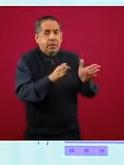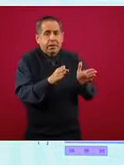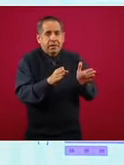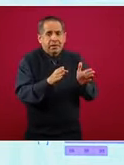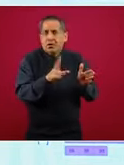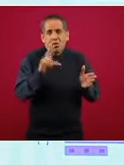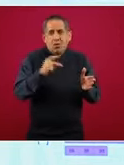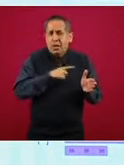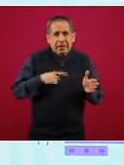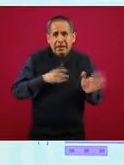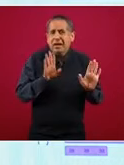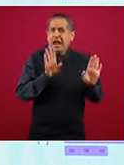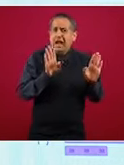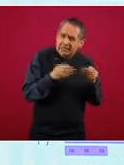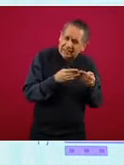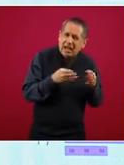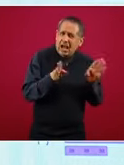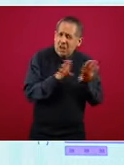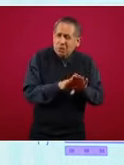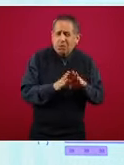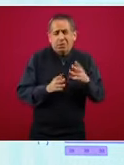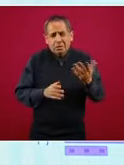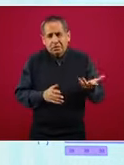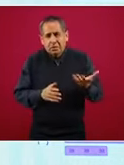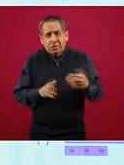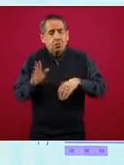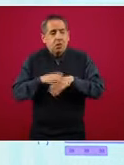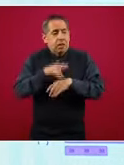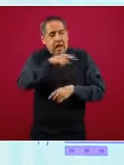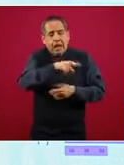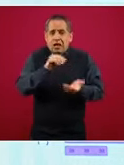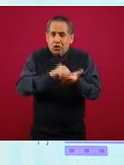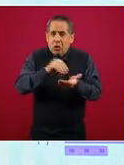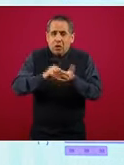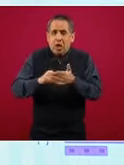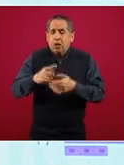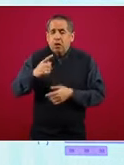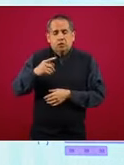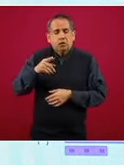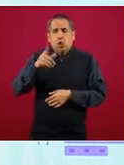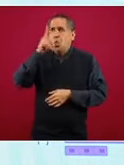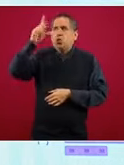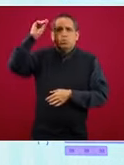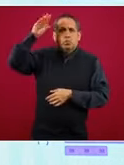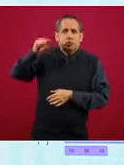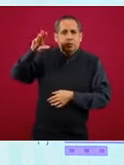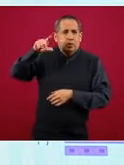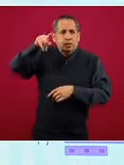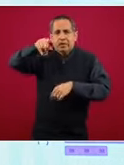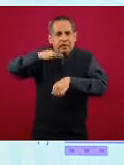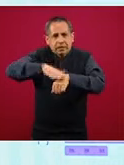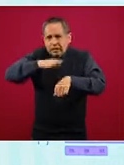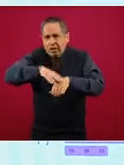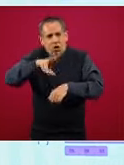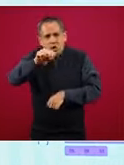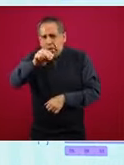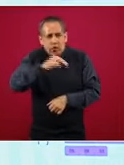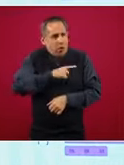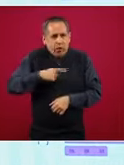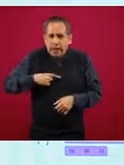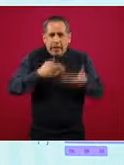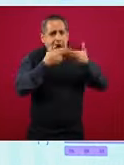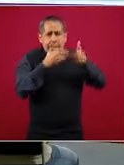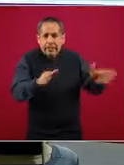deben estar abiertos, porque el semáforo de riesgo indica que no es procedente, que